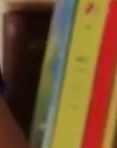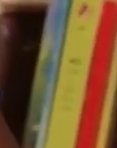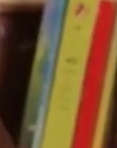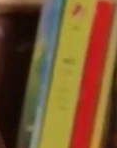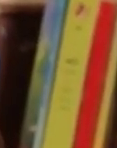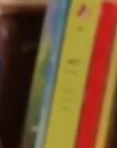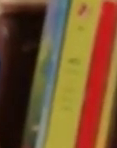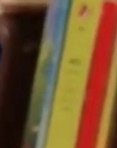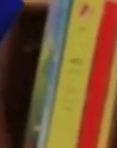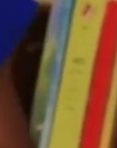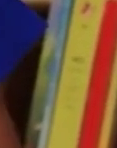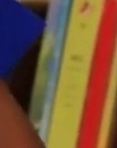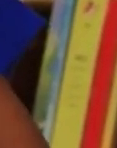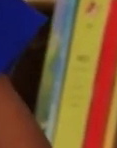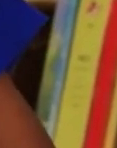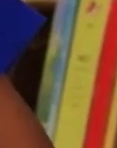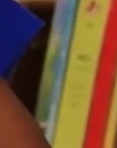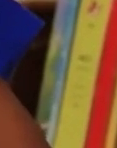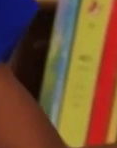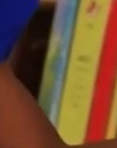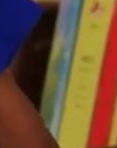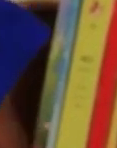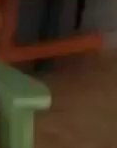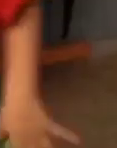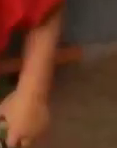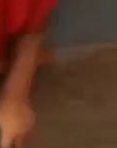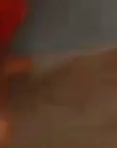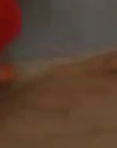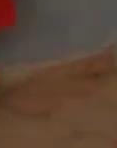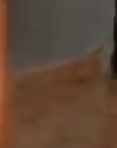una. Aquí está mi brazo. Si es solo un pinchazo.